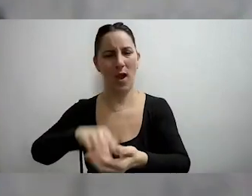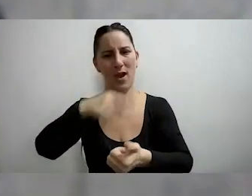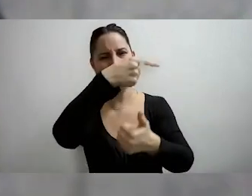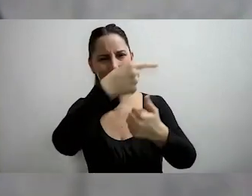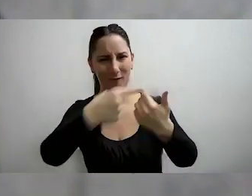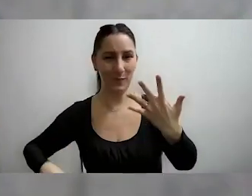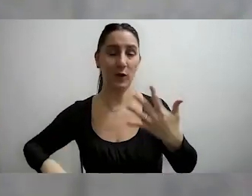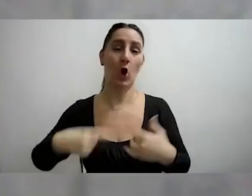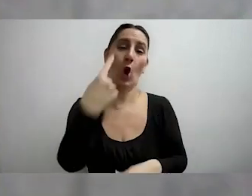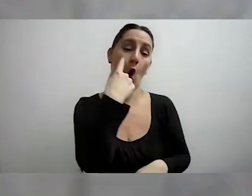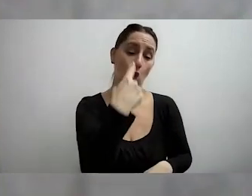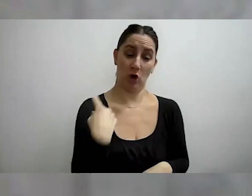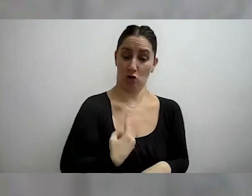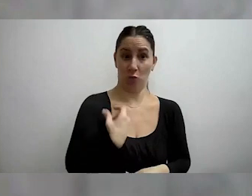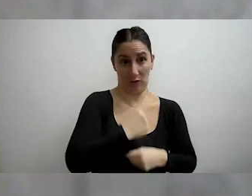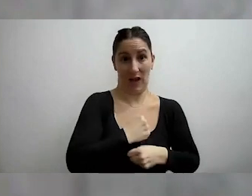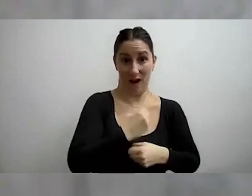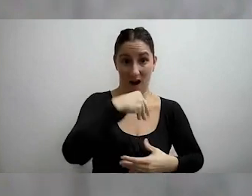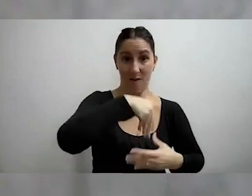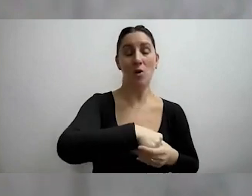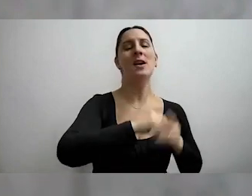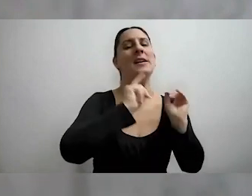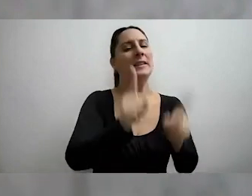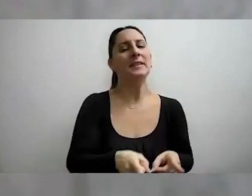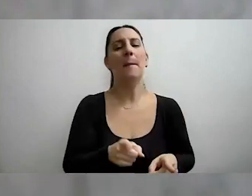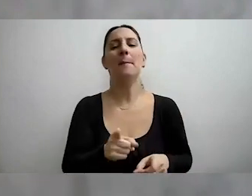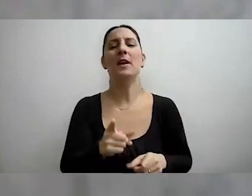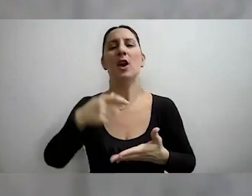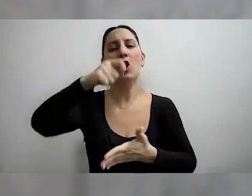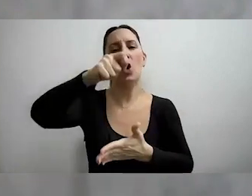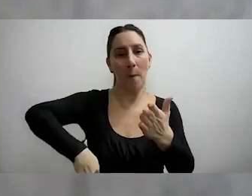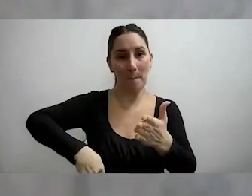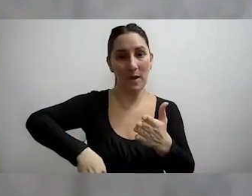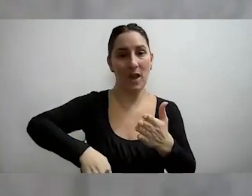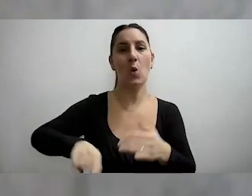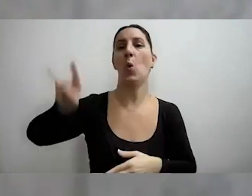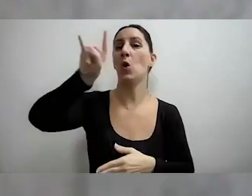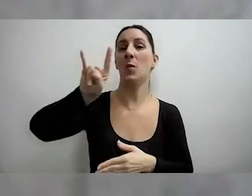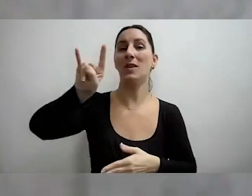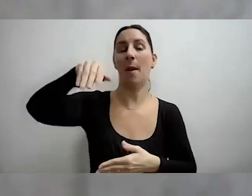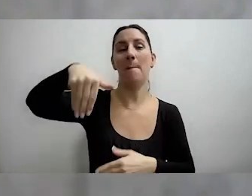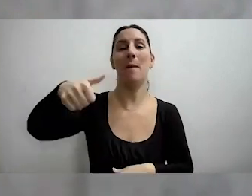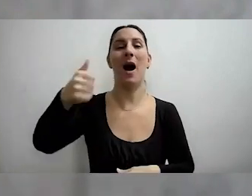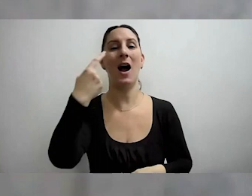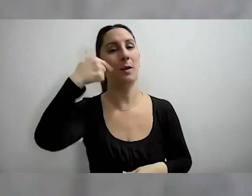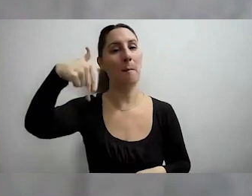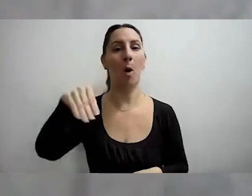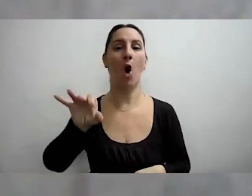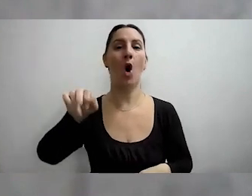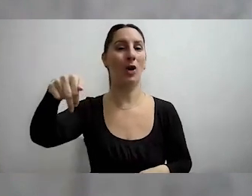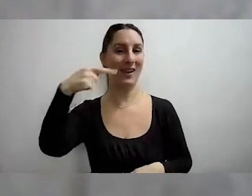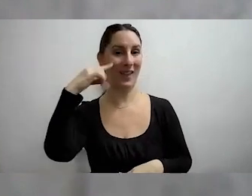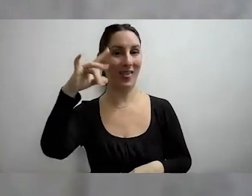el personal nuestro de la AFIP y por el otro lado, con el convenio con la Universidad de Maimónides, quizás